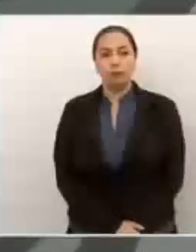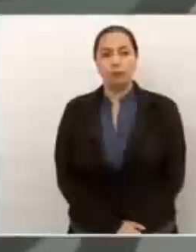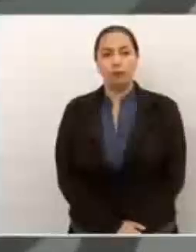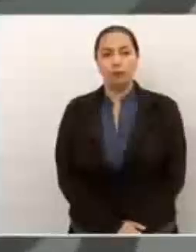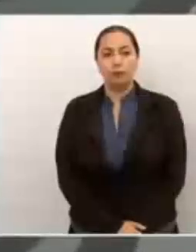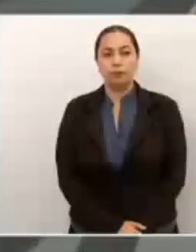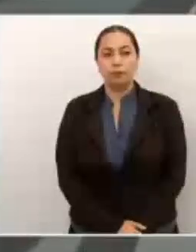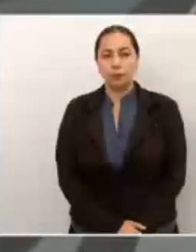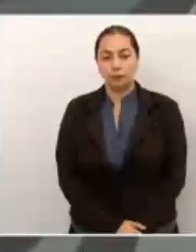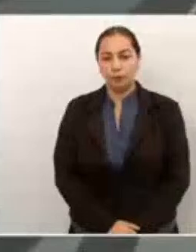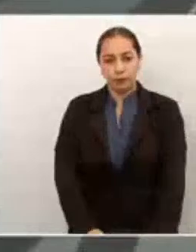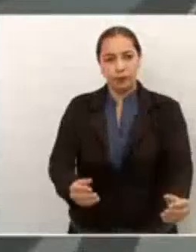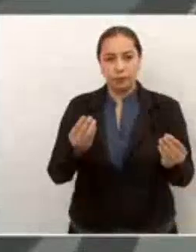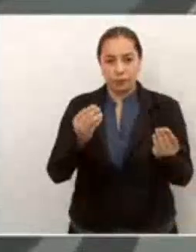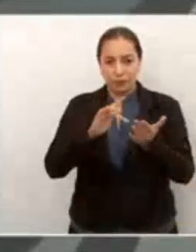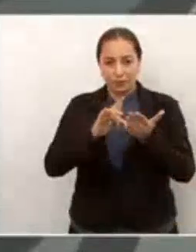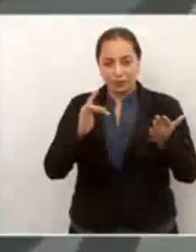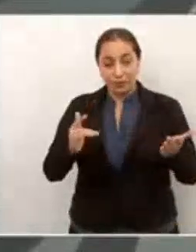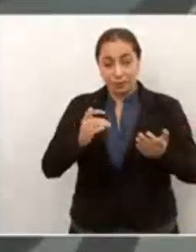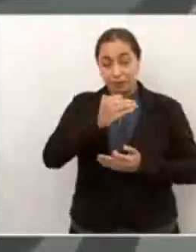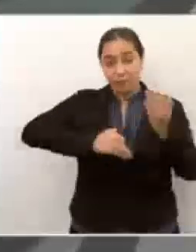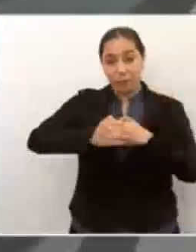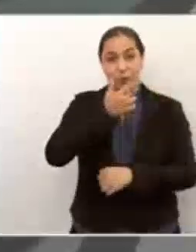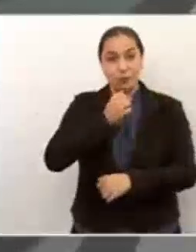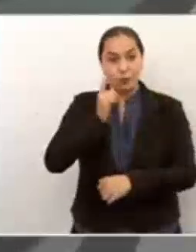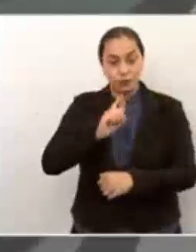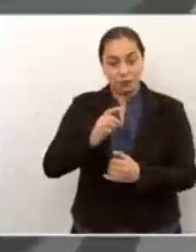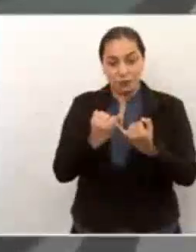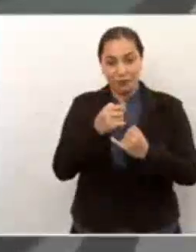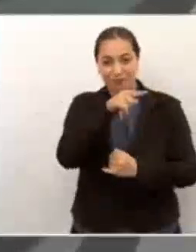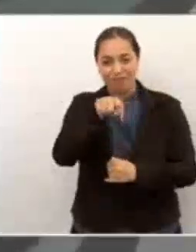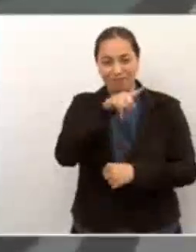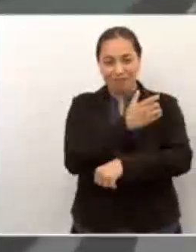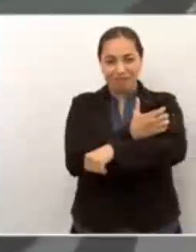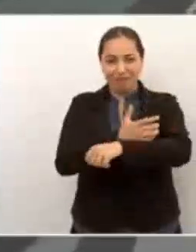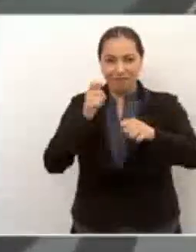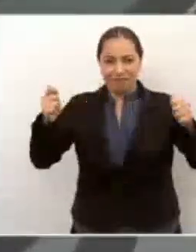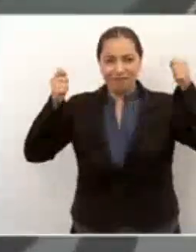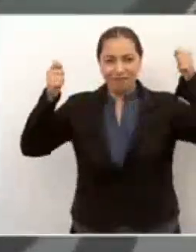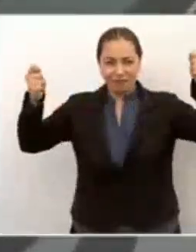dice justicia laboral. Va a haber justicia laboral, no se preocupen.